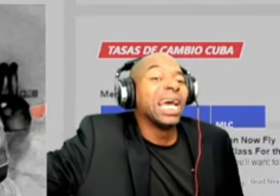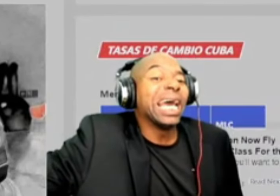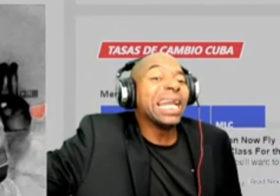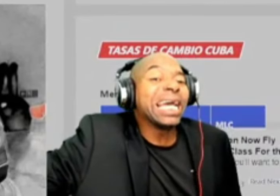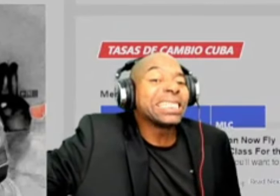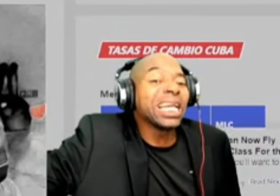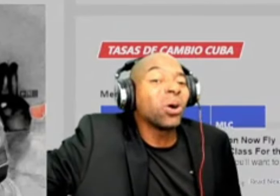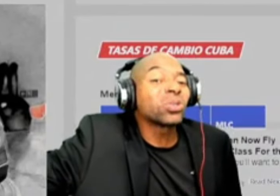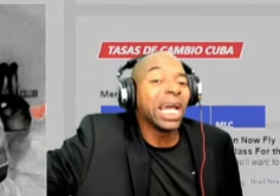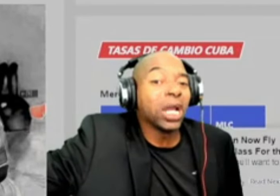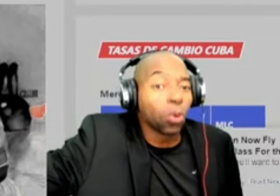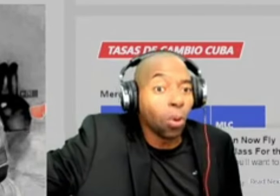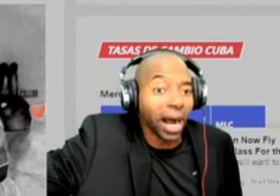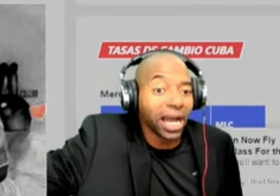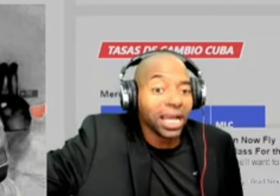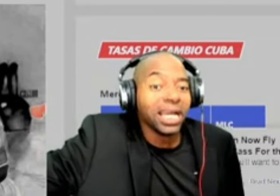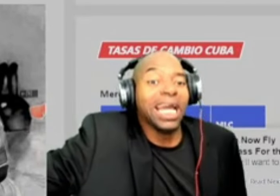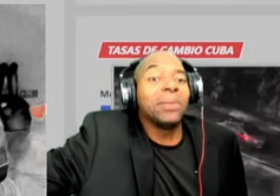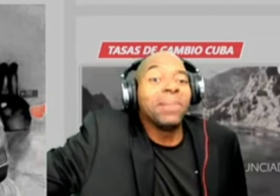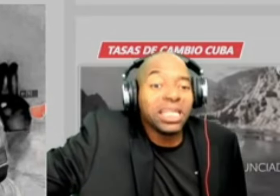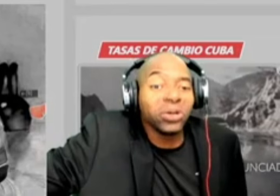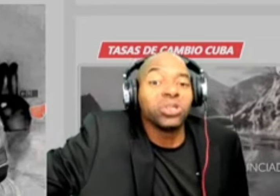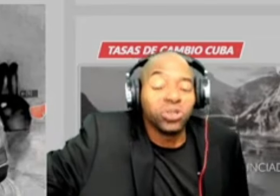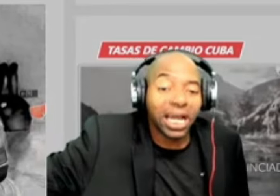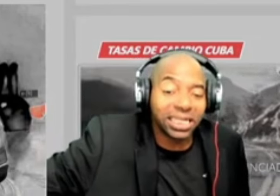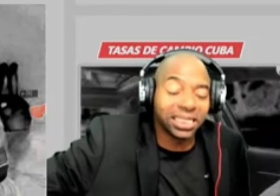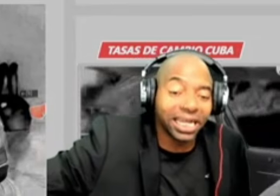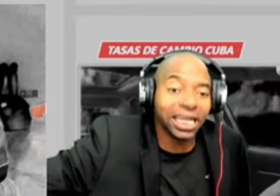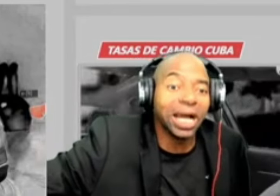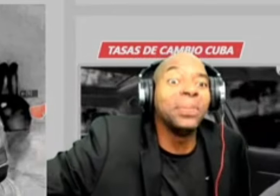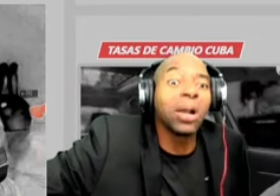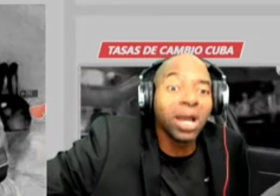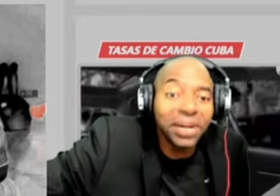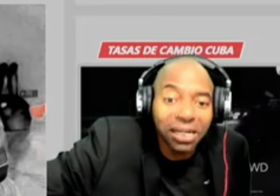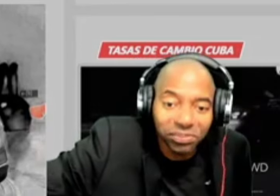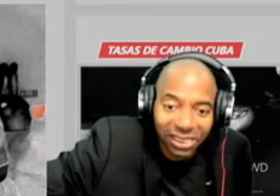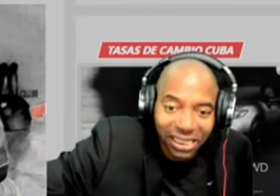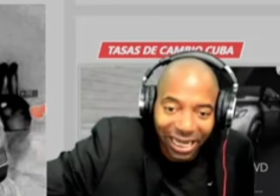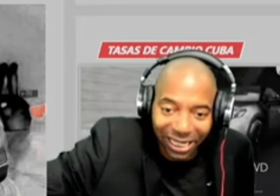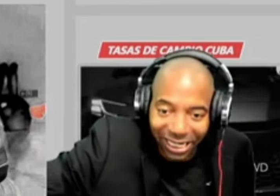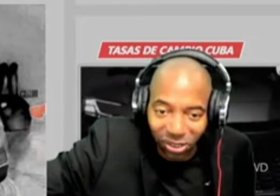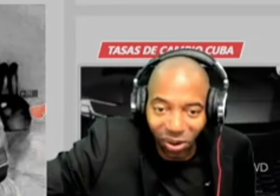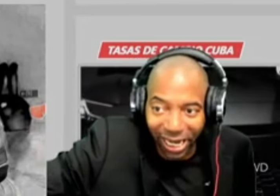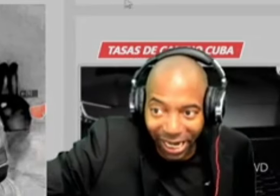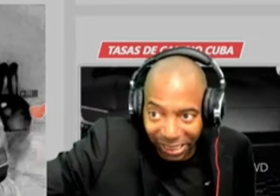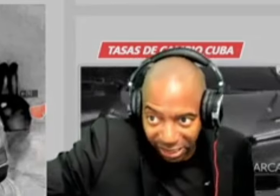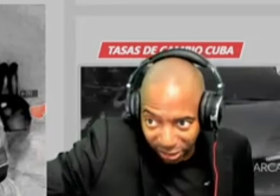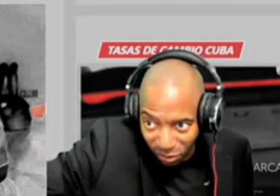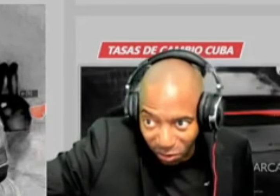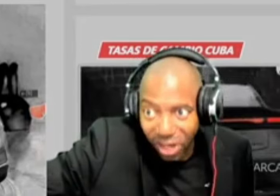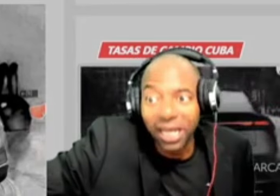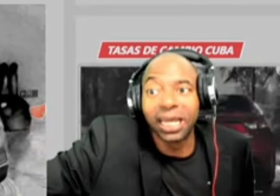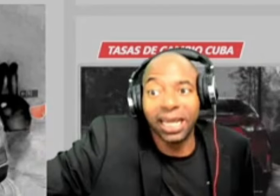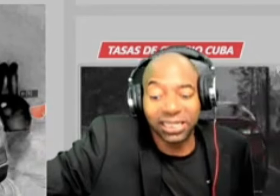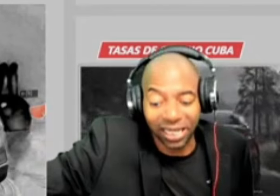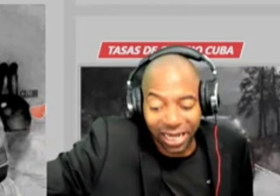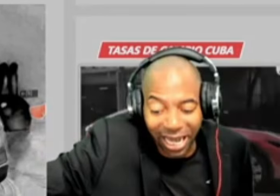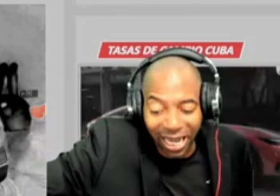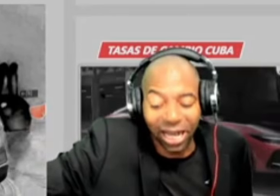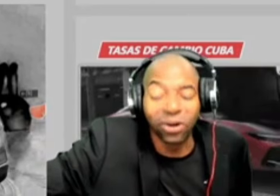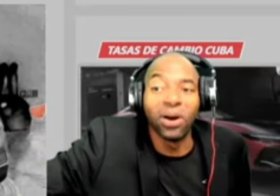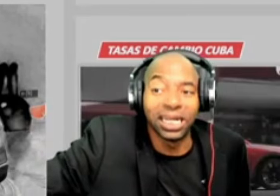carros eléctricos en Cuba, en medio de una crisis energética. Míralo ahí, mira. Carrito eléctrico que